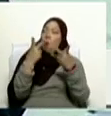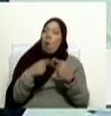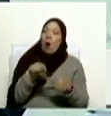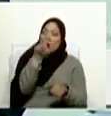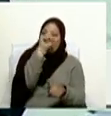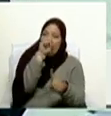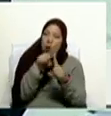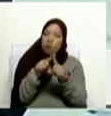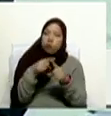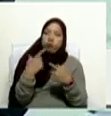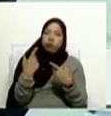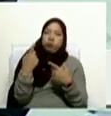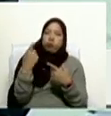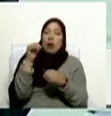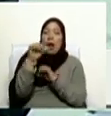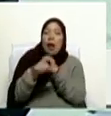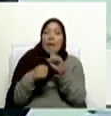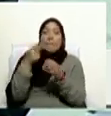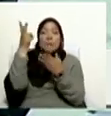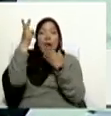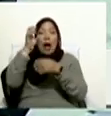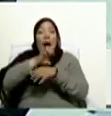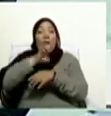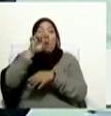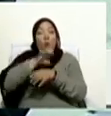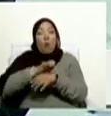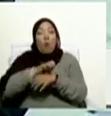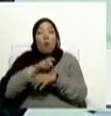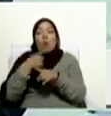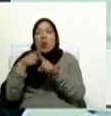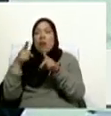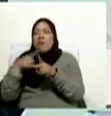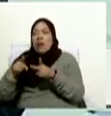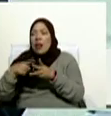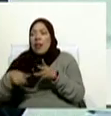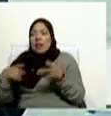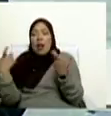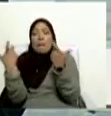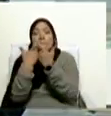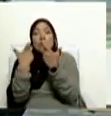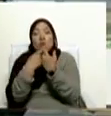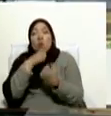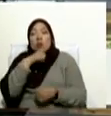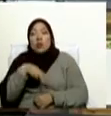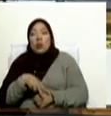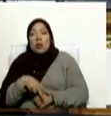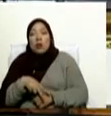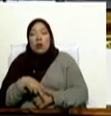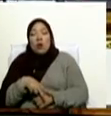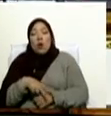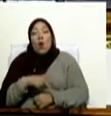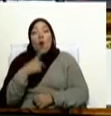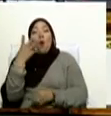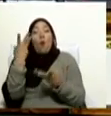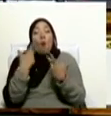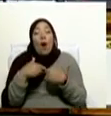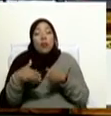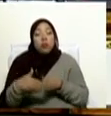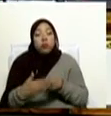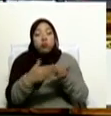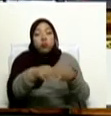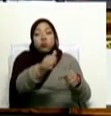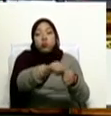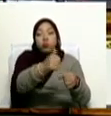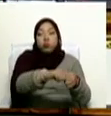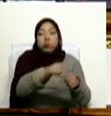ayacucho cuántas Por pichincha cuántas Por bomboná cuántas Por carabobo cuántas por la batalla naval Y cuántas